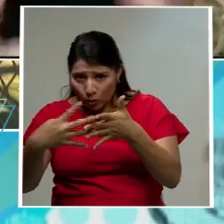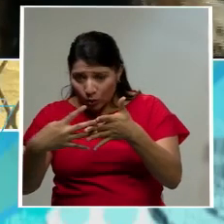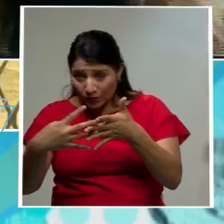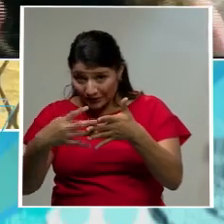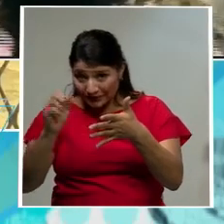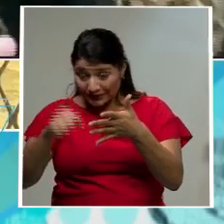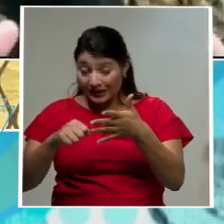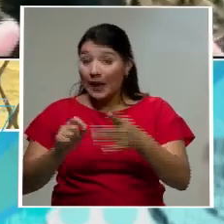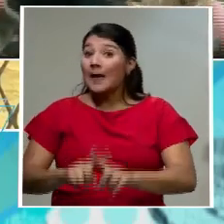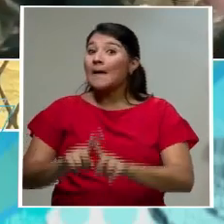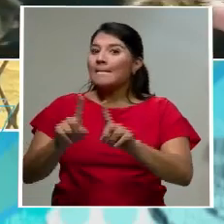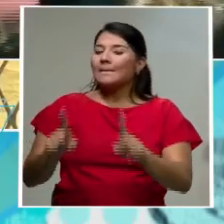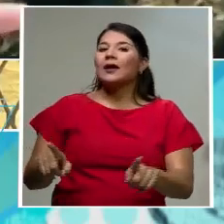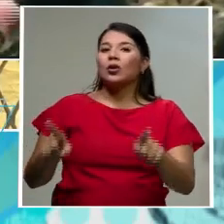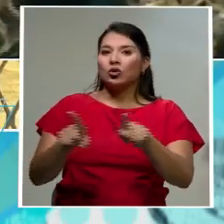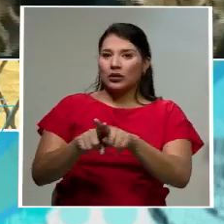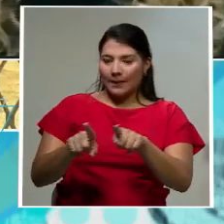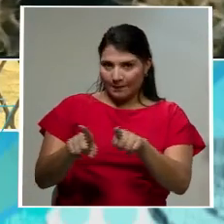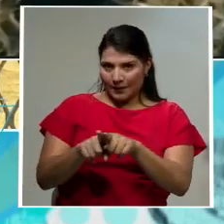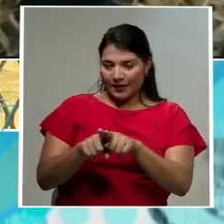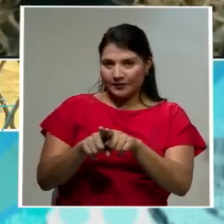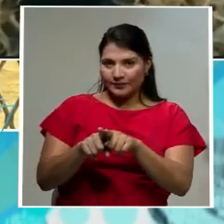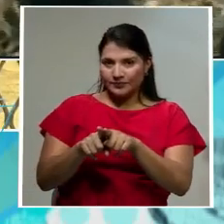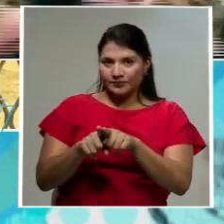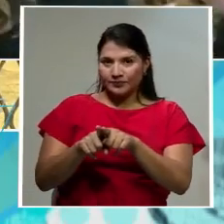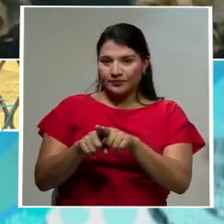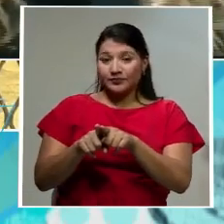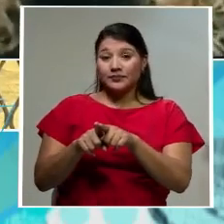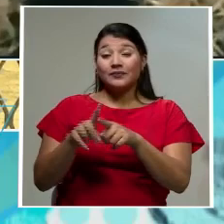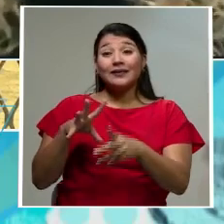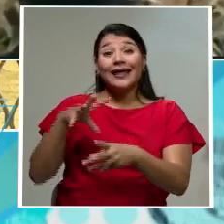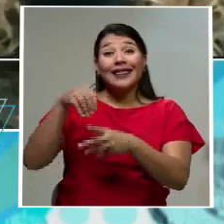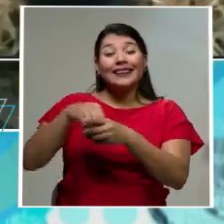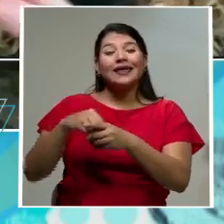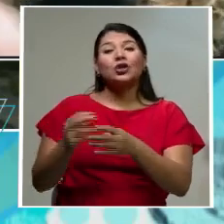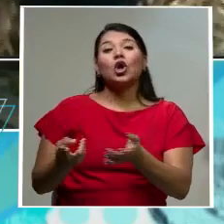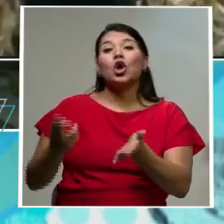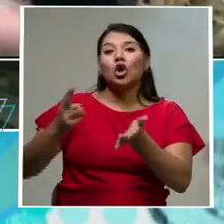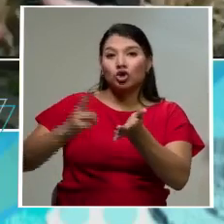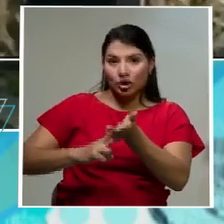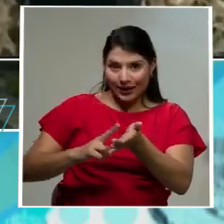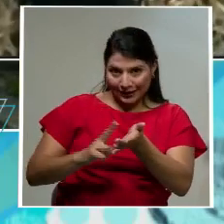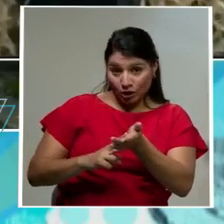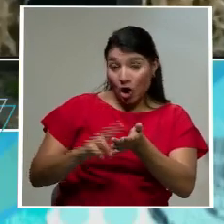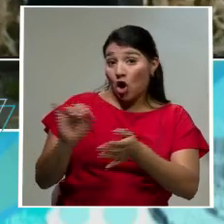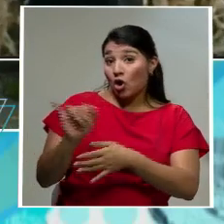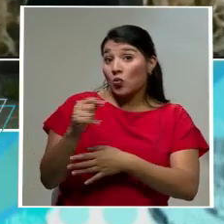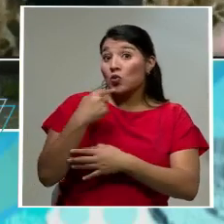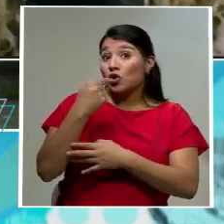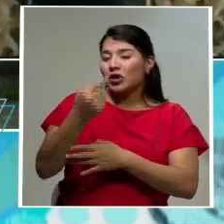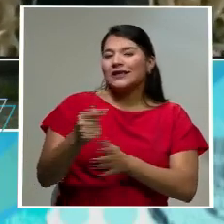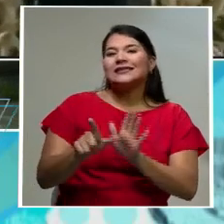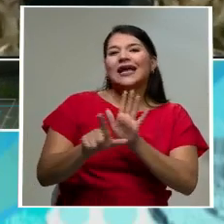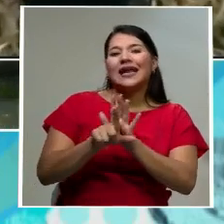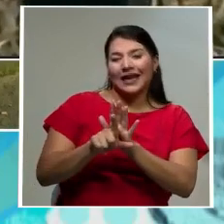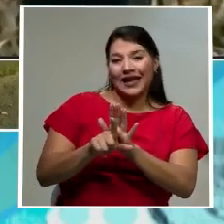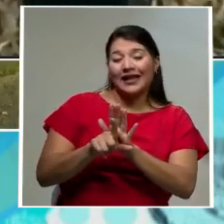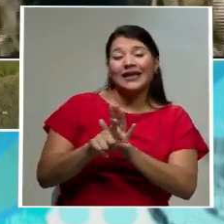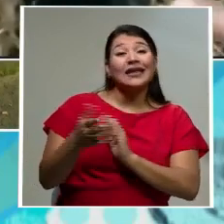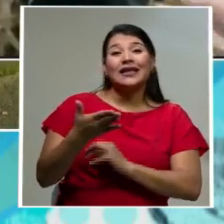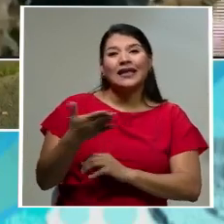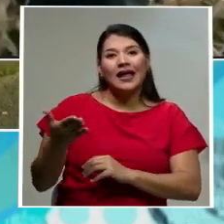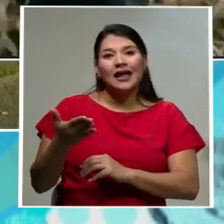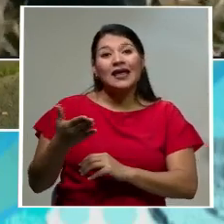no queda ahí, y es que dentro del contrato, y la ley así lo establecía, debía generarse